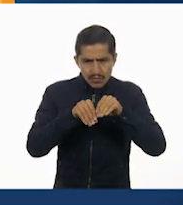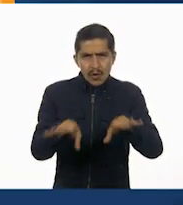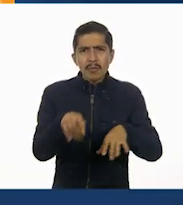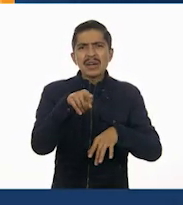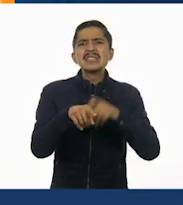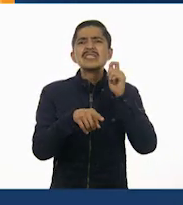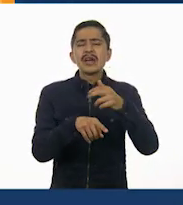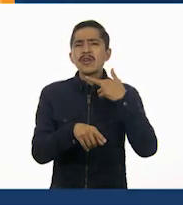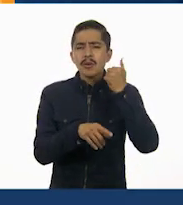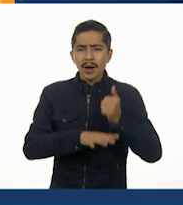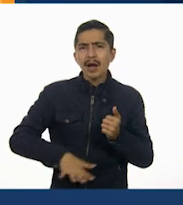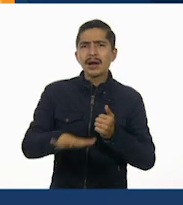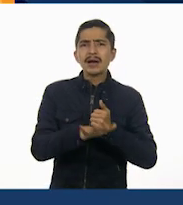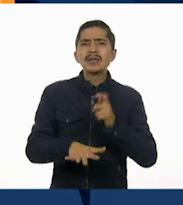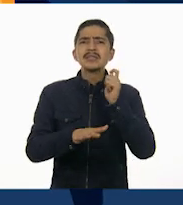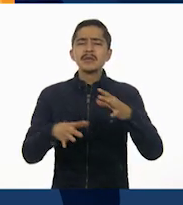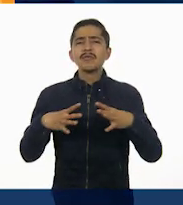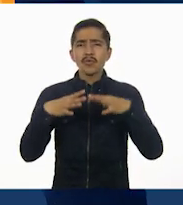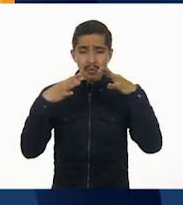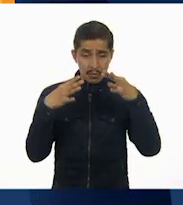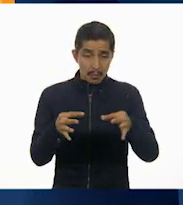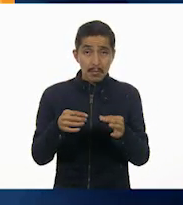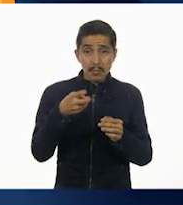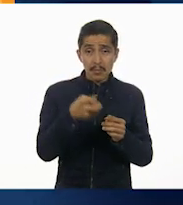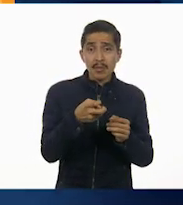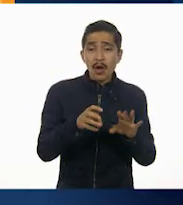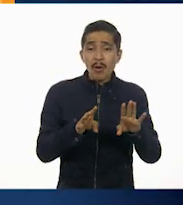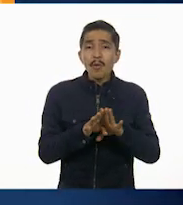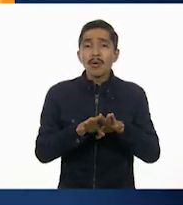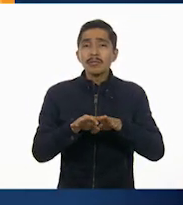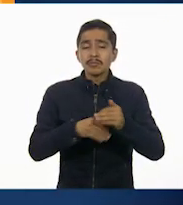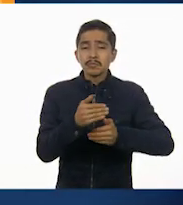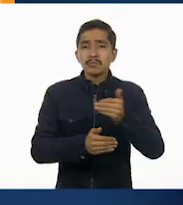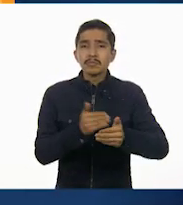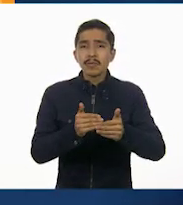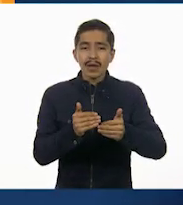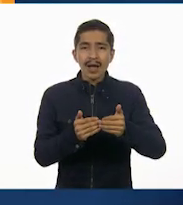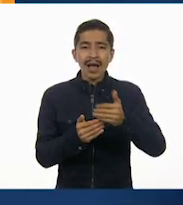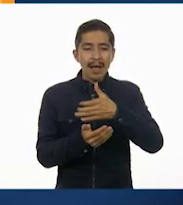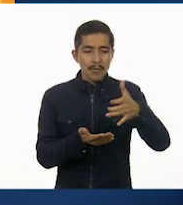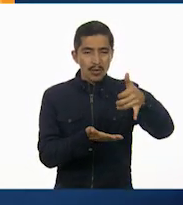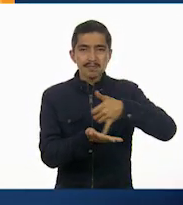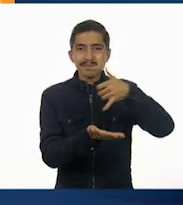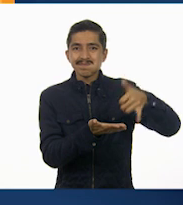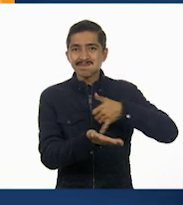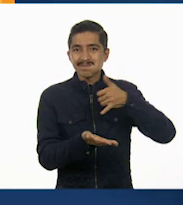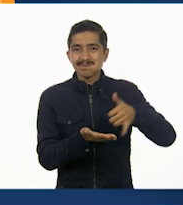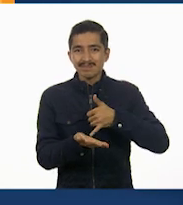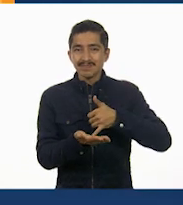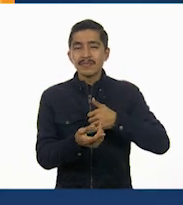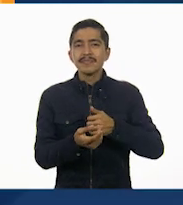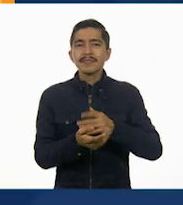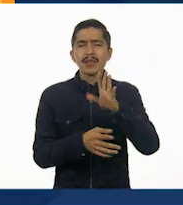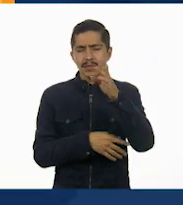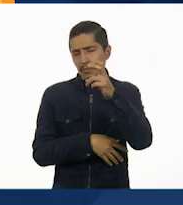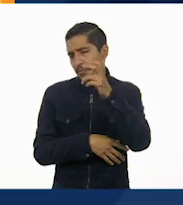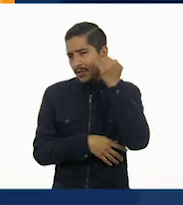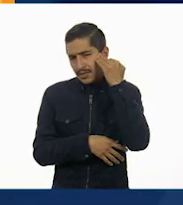Estado romano fue monárquico en su origen y que se organizaba en función del territorio que cultivaba. Así es. Con el